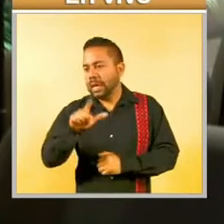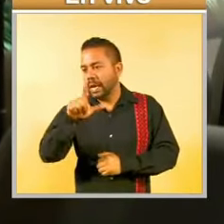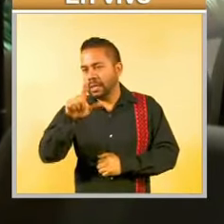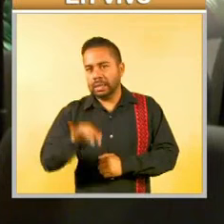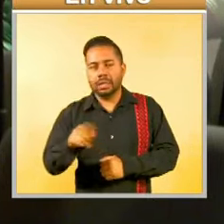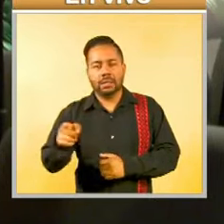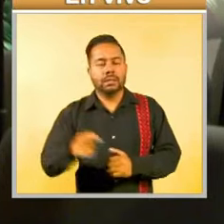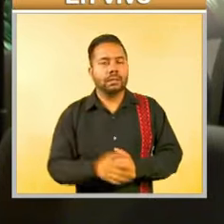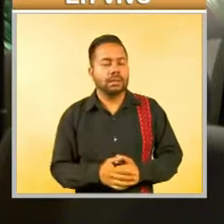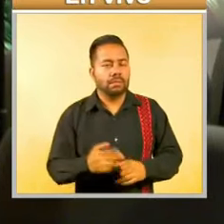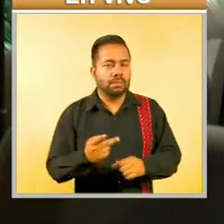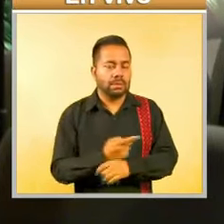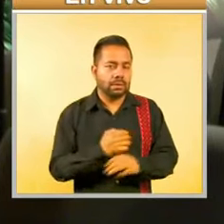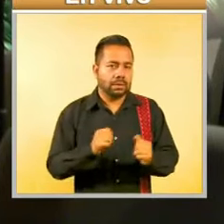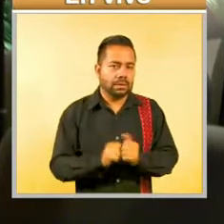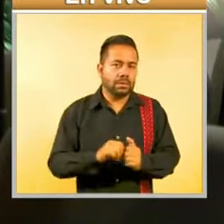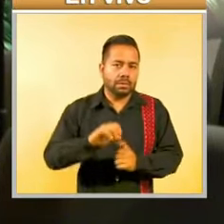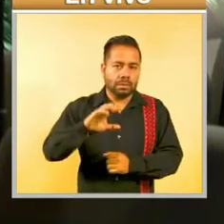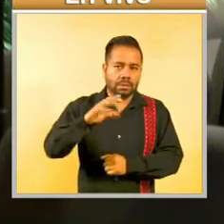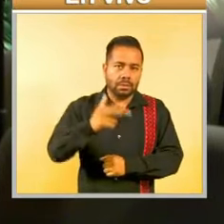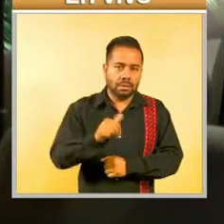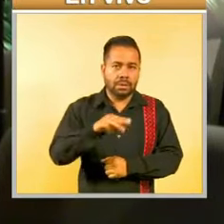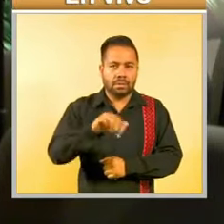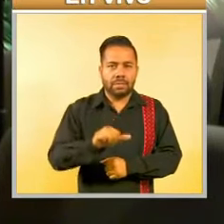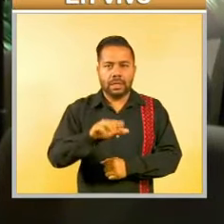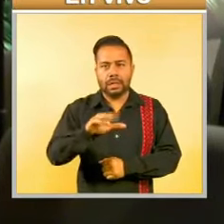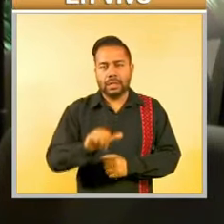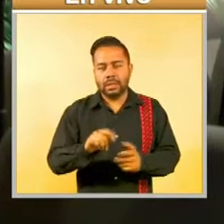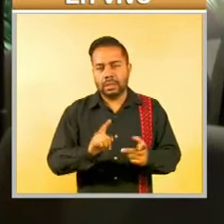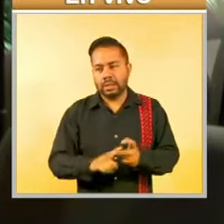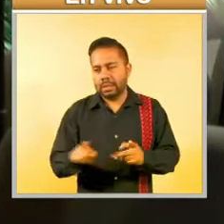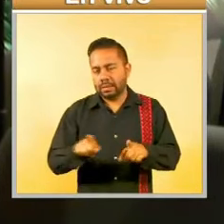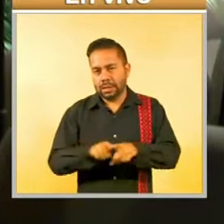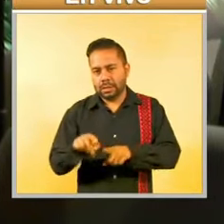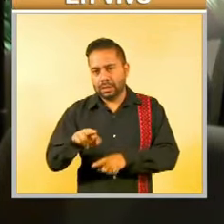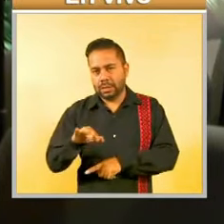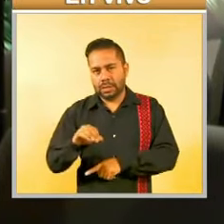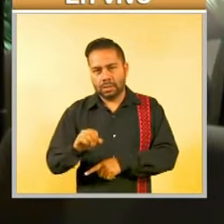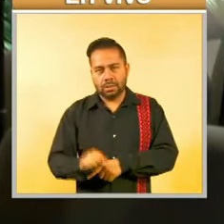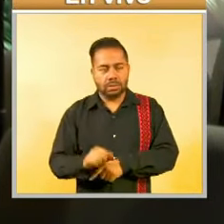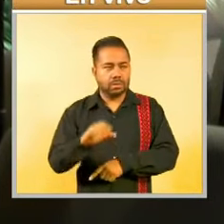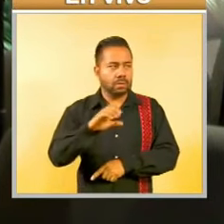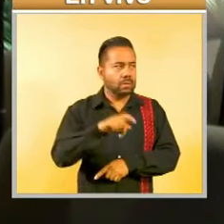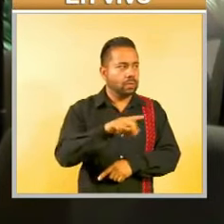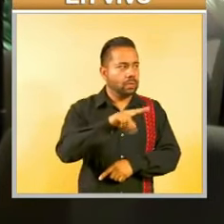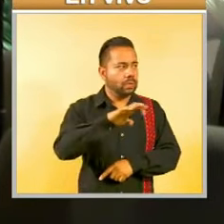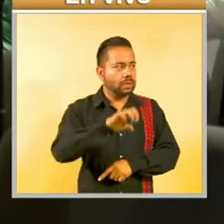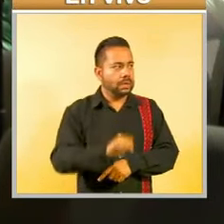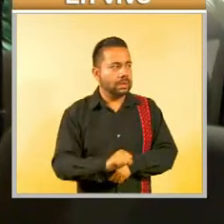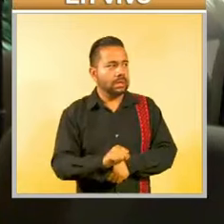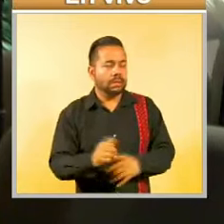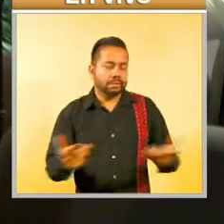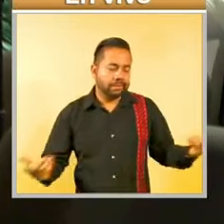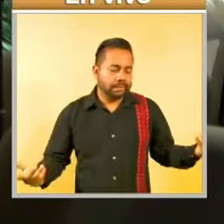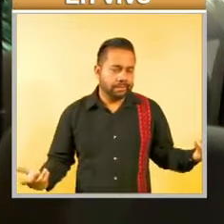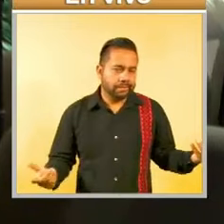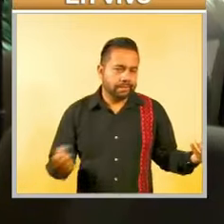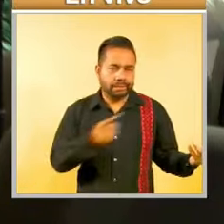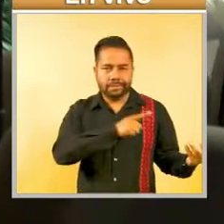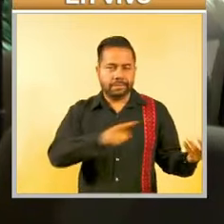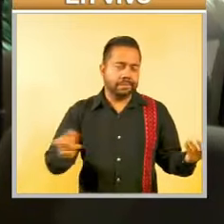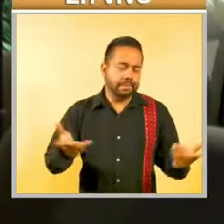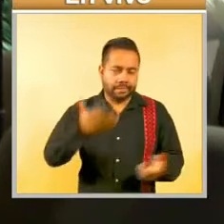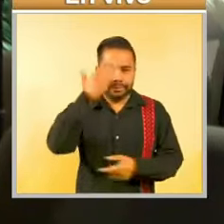Y qué pasa con la chamaca con los Hermanos río Suárez Sí con el cuquis ha indiscutible conocido no O